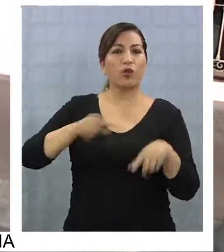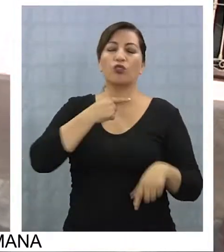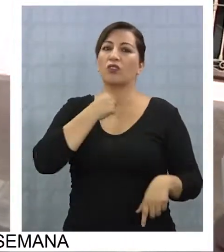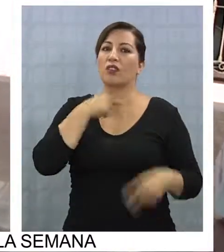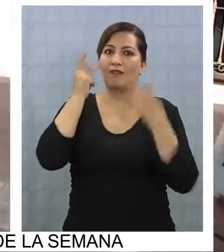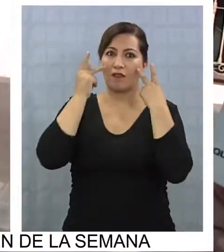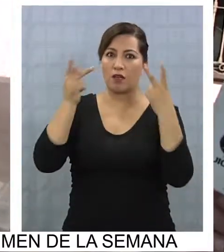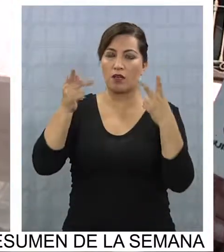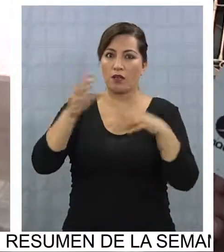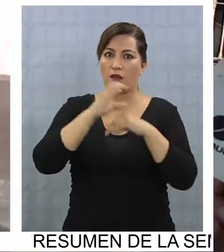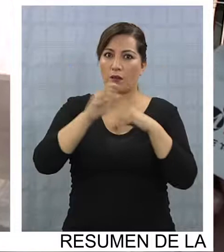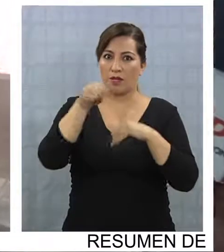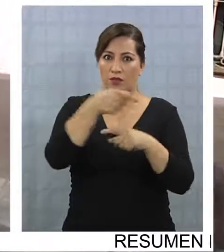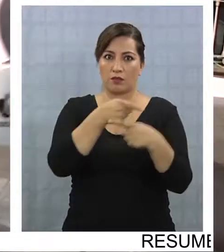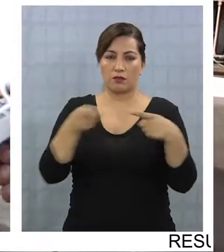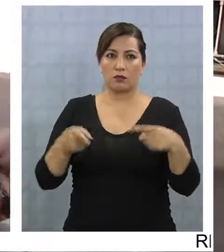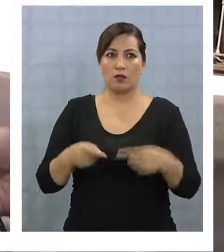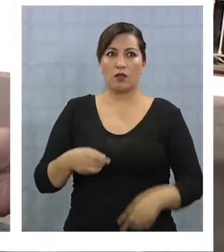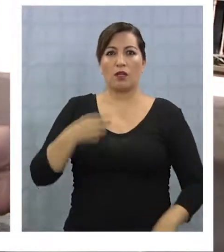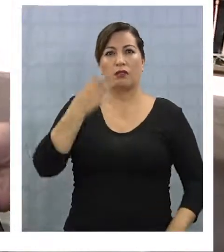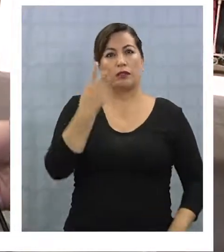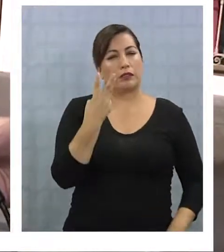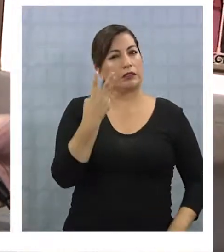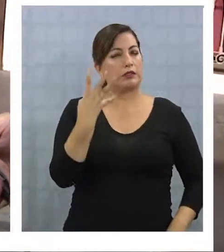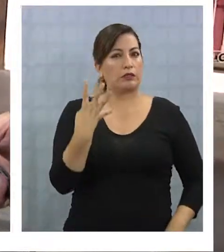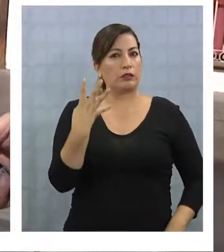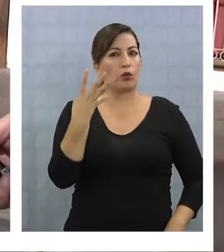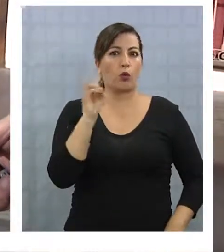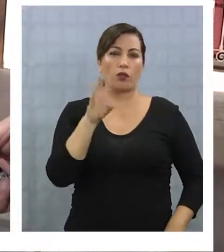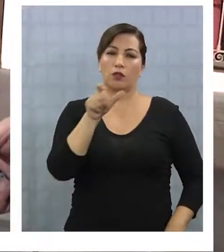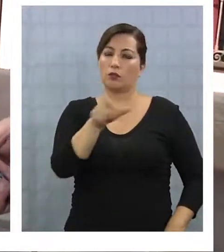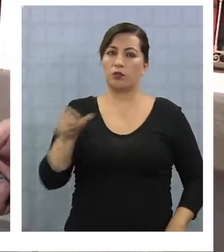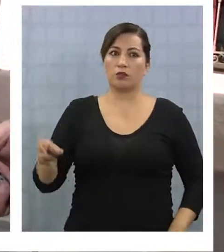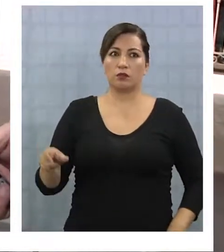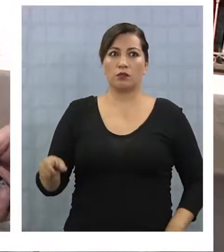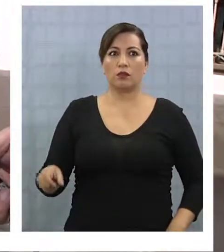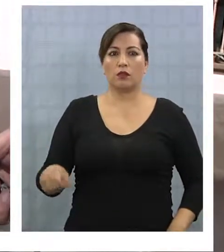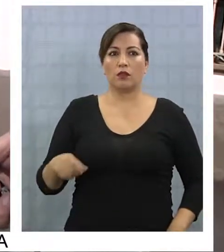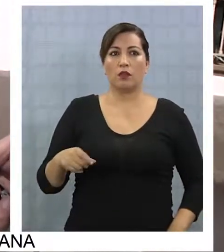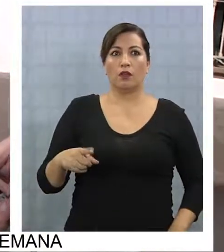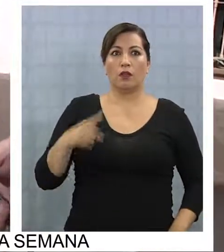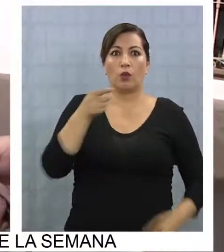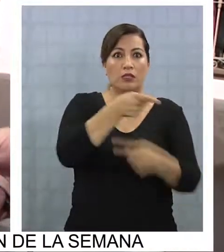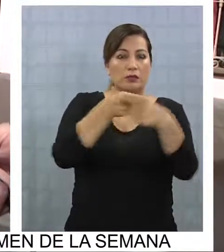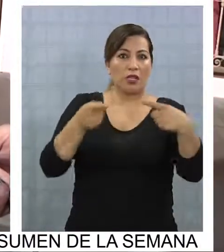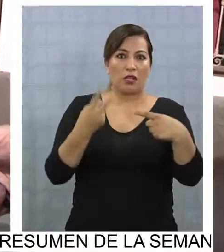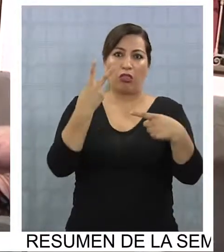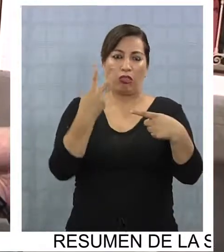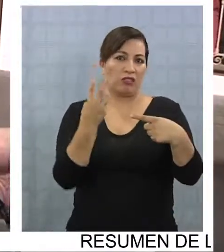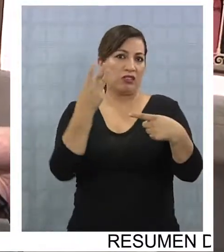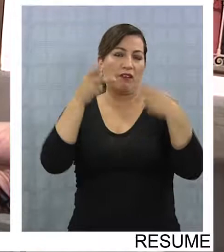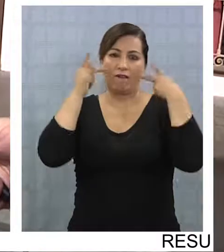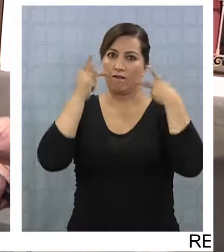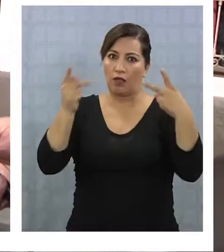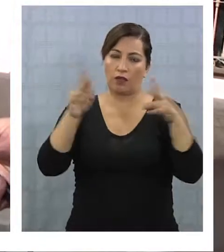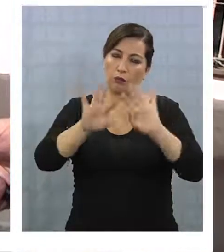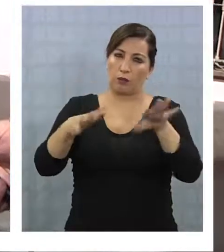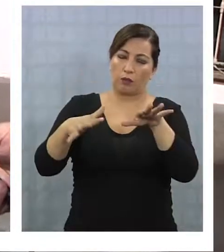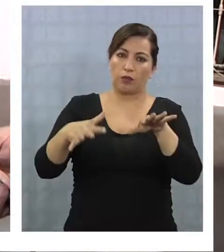de ir a Camiña en esta semana? Entre 35 y 40 personas, teníamos 2 a 3 salidas por semana, por lo